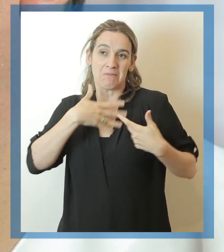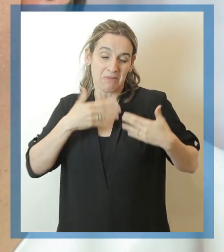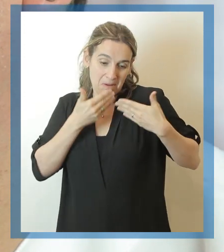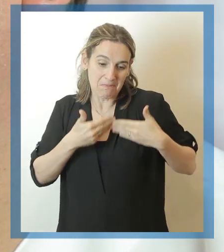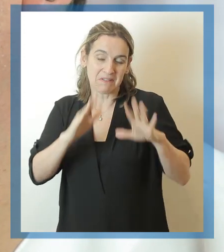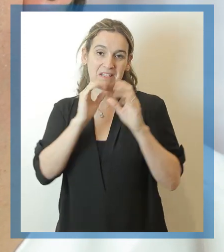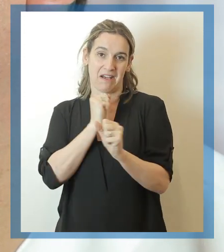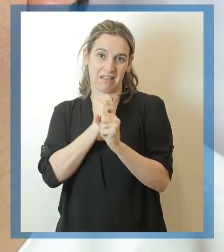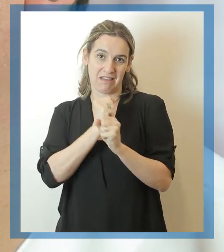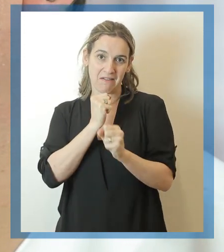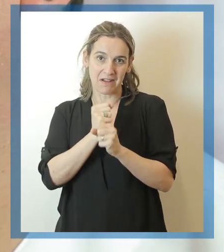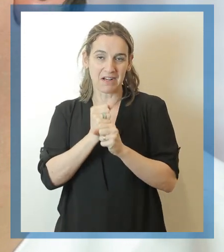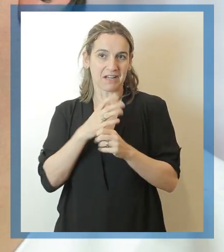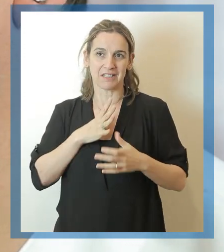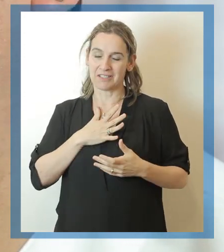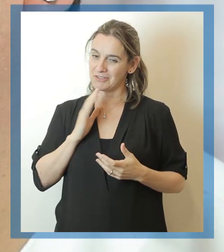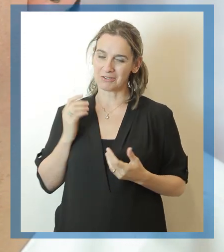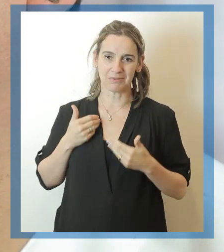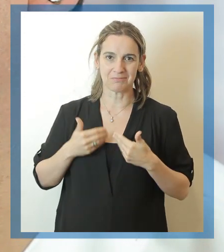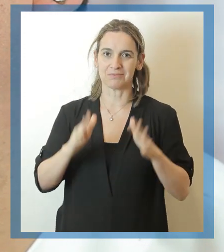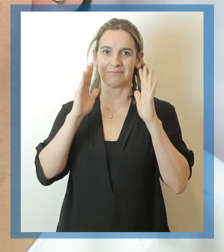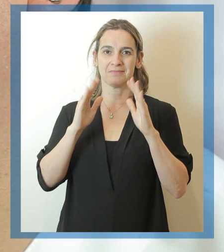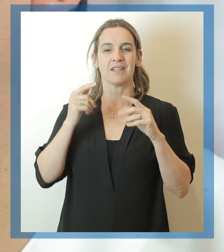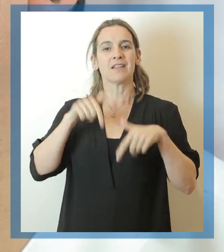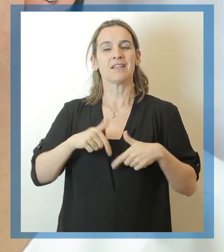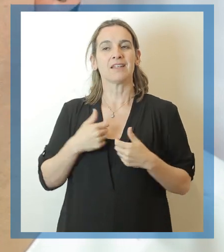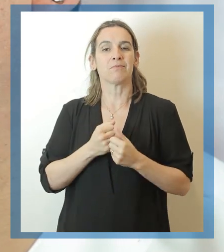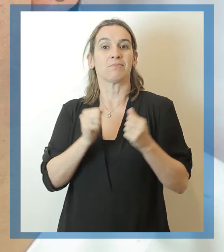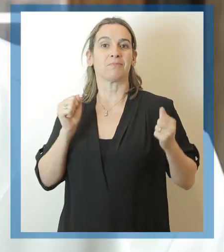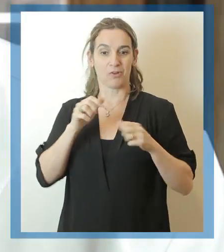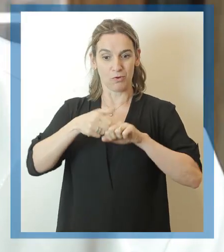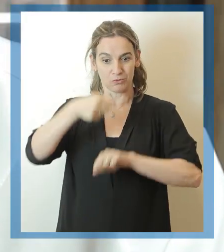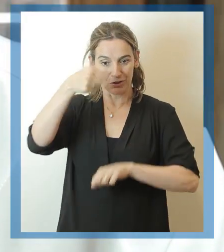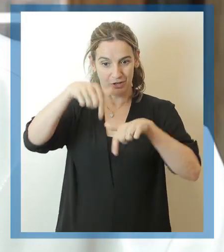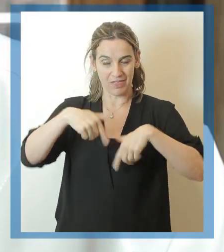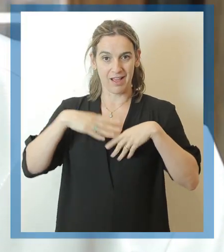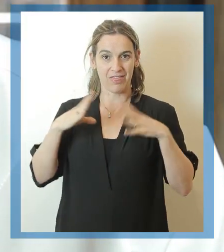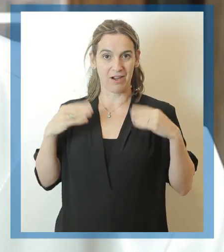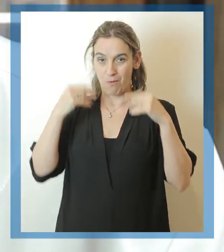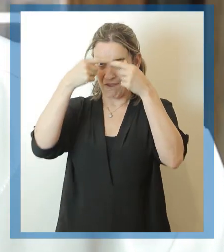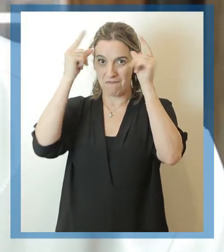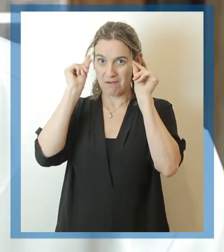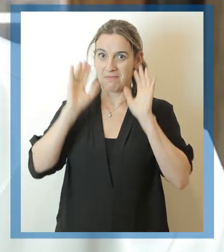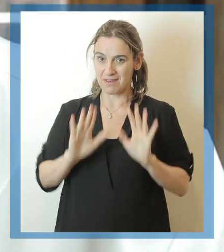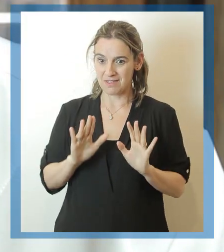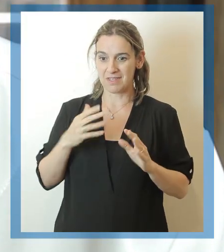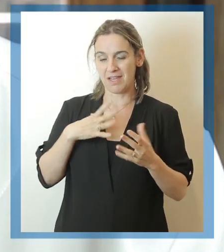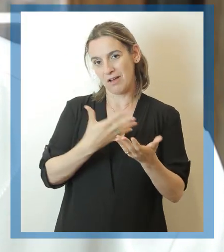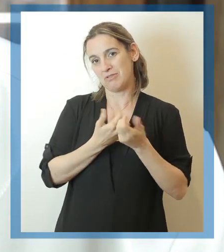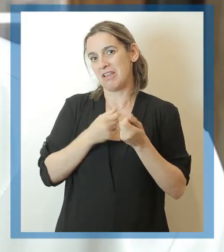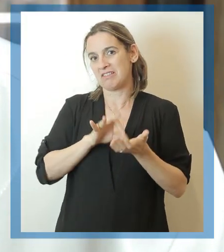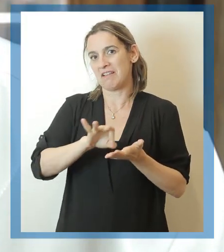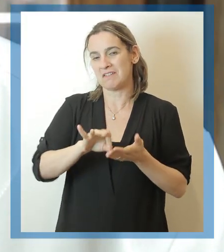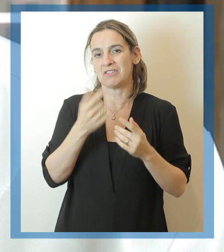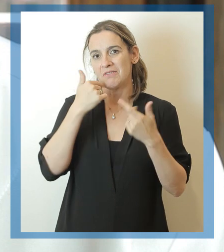los motores y bueno, arrancar a trabajar. Ahora estoy con todas las pilas. Y salir con un título de acá de la Escuela de